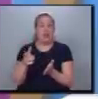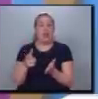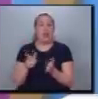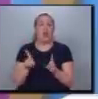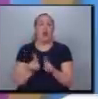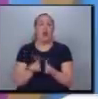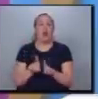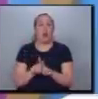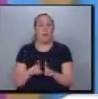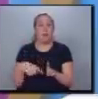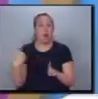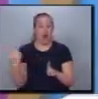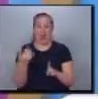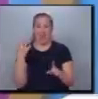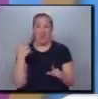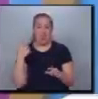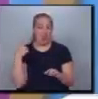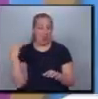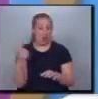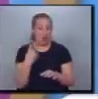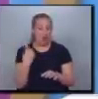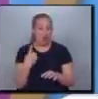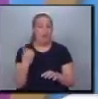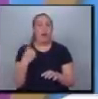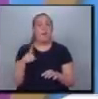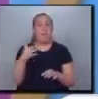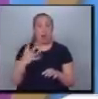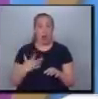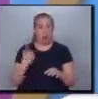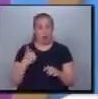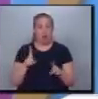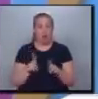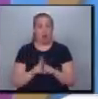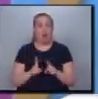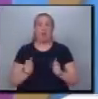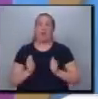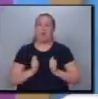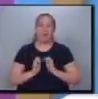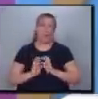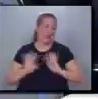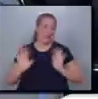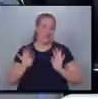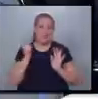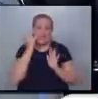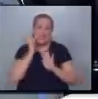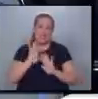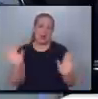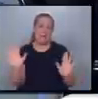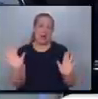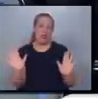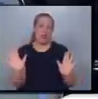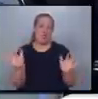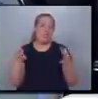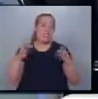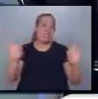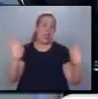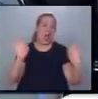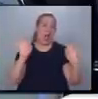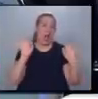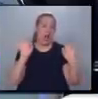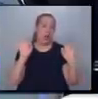quedar en general, pero sobre todo las autoridades, nos vamos a quedar en que ya está, que hubo un